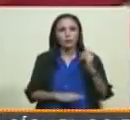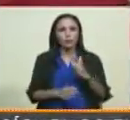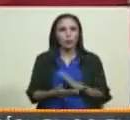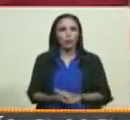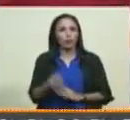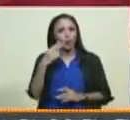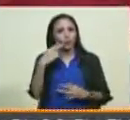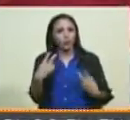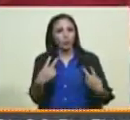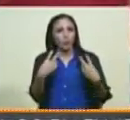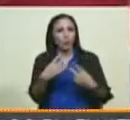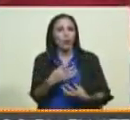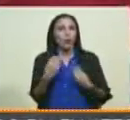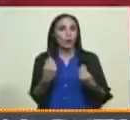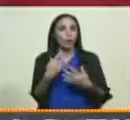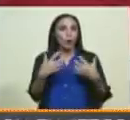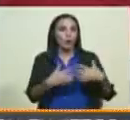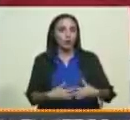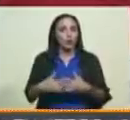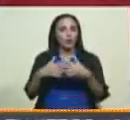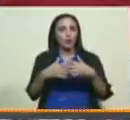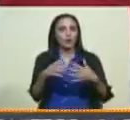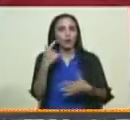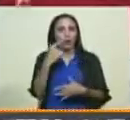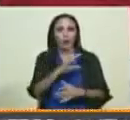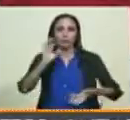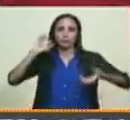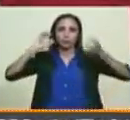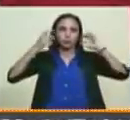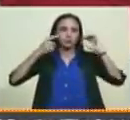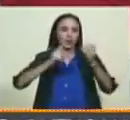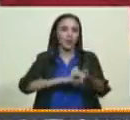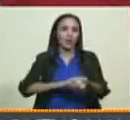hemos visto cómo el imperialismo norteamericano se volvió loco.